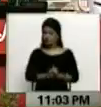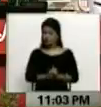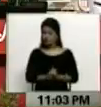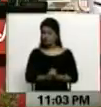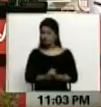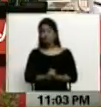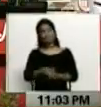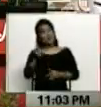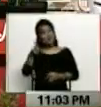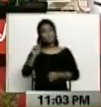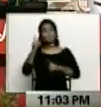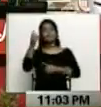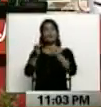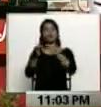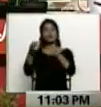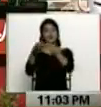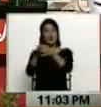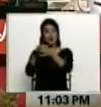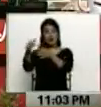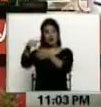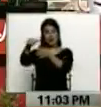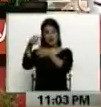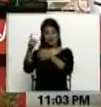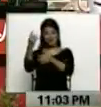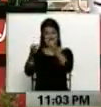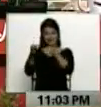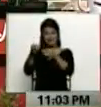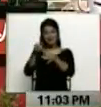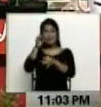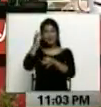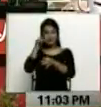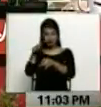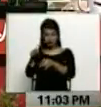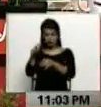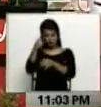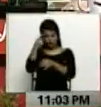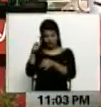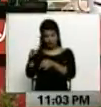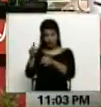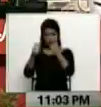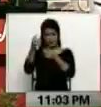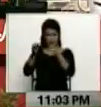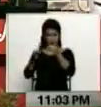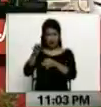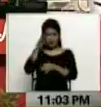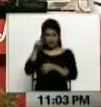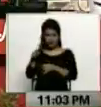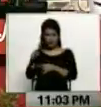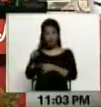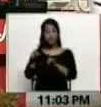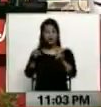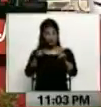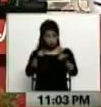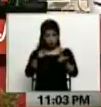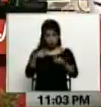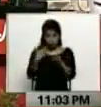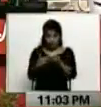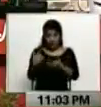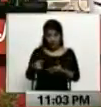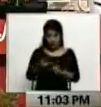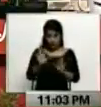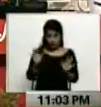partido primero justicia todo esto es comprobable comprobable